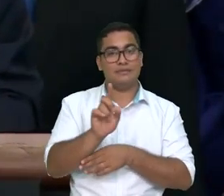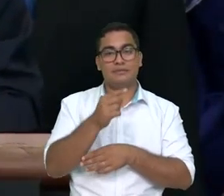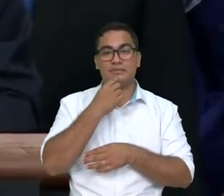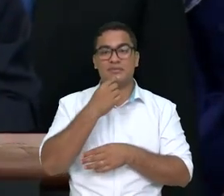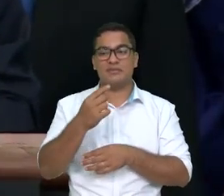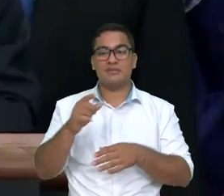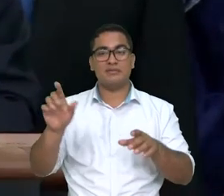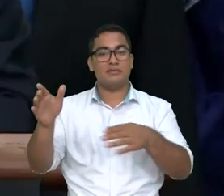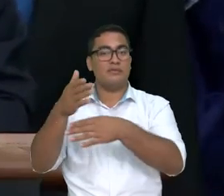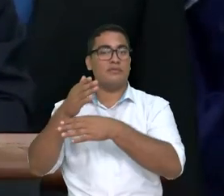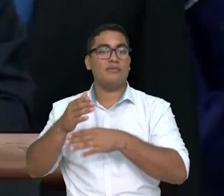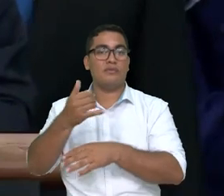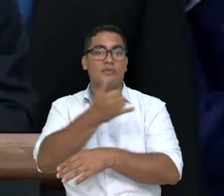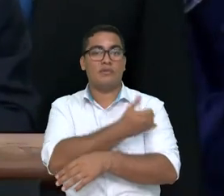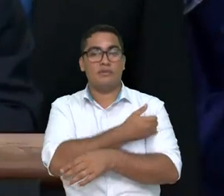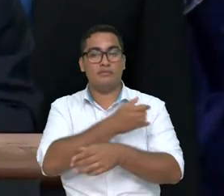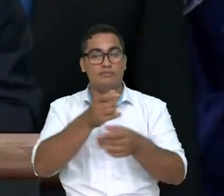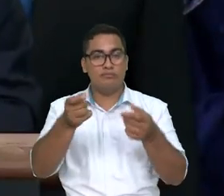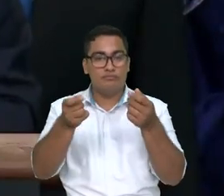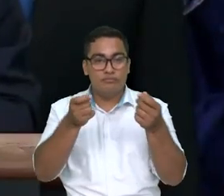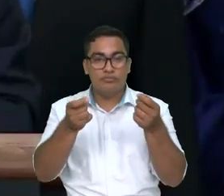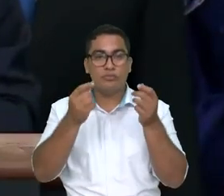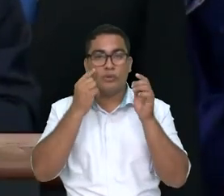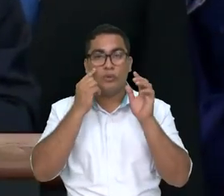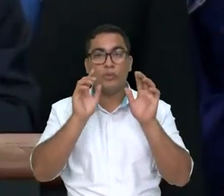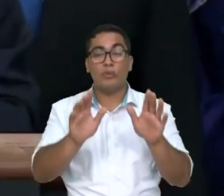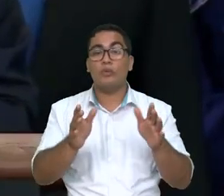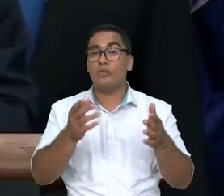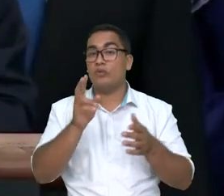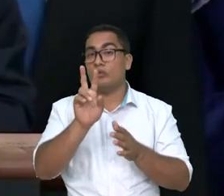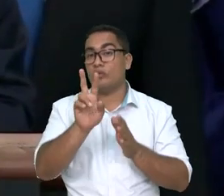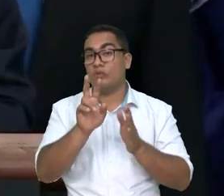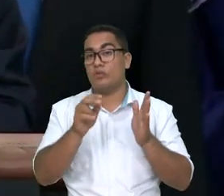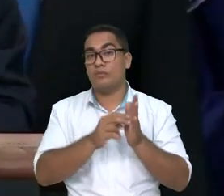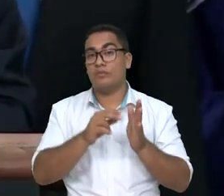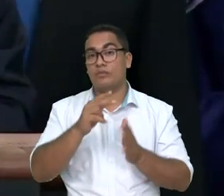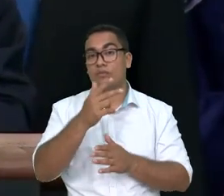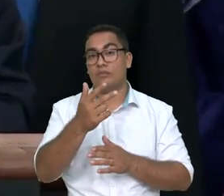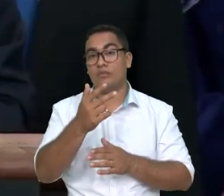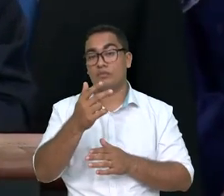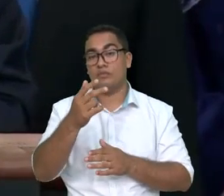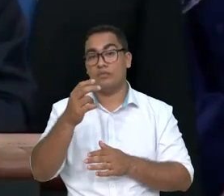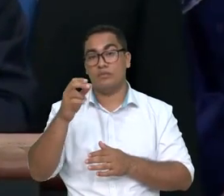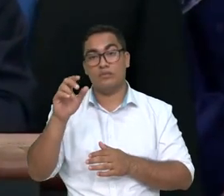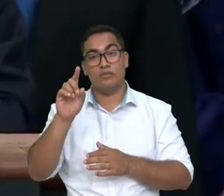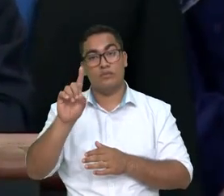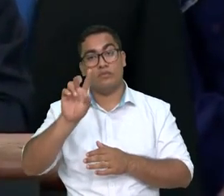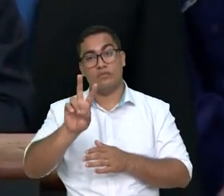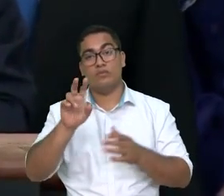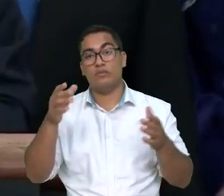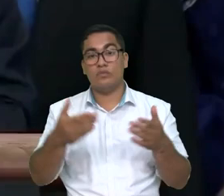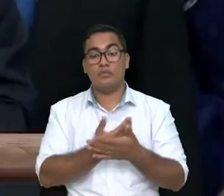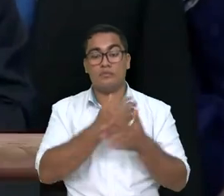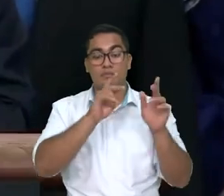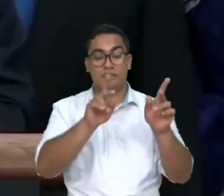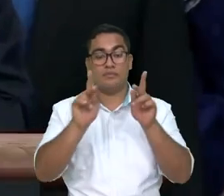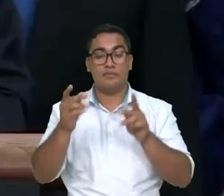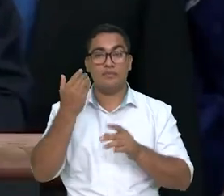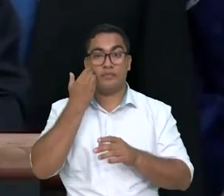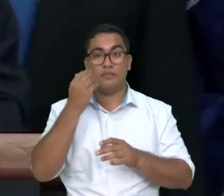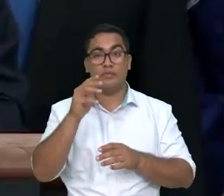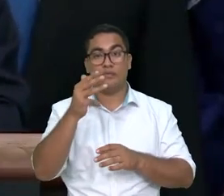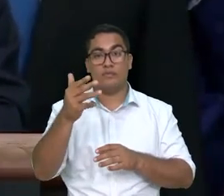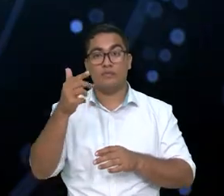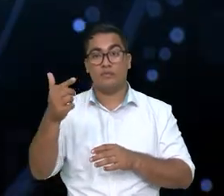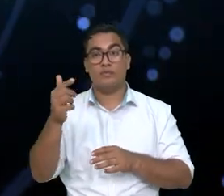la Prevención de Enfermedades informaron sobre el aumento de 2.812 nuevos casos y 97